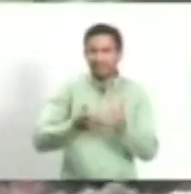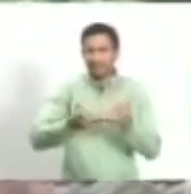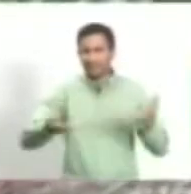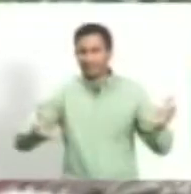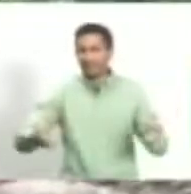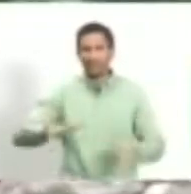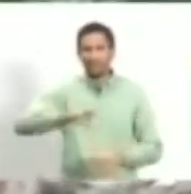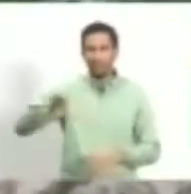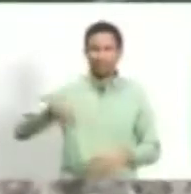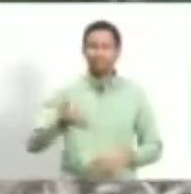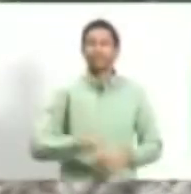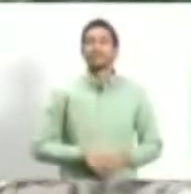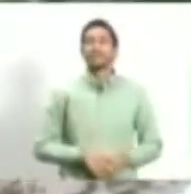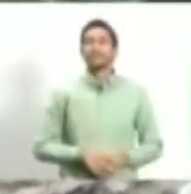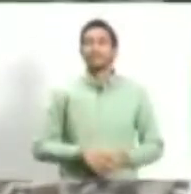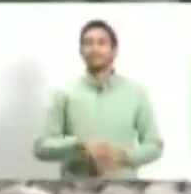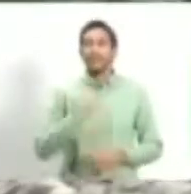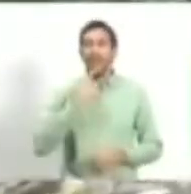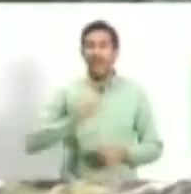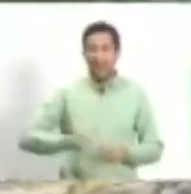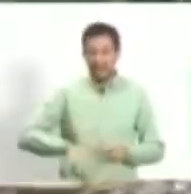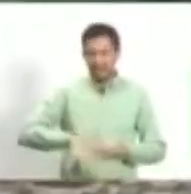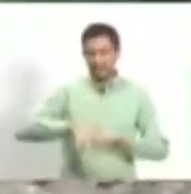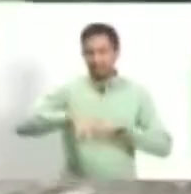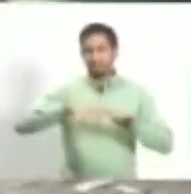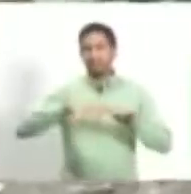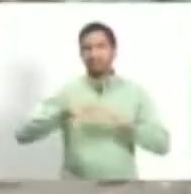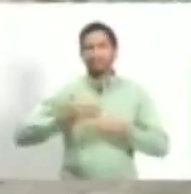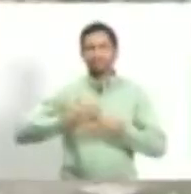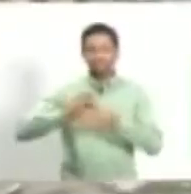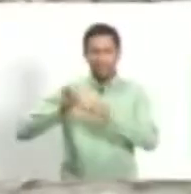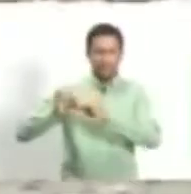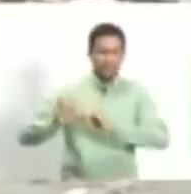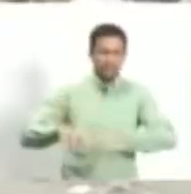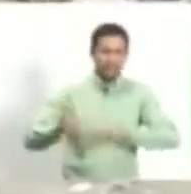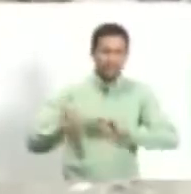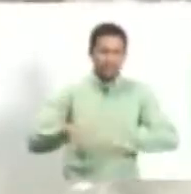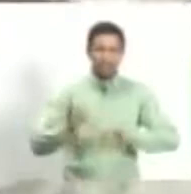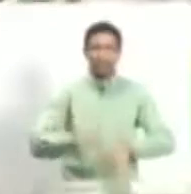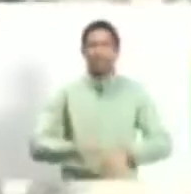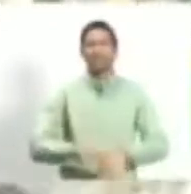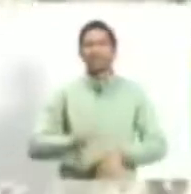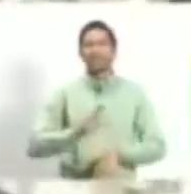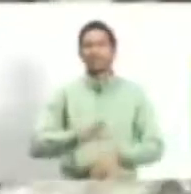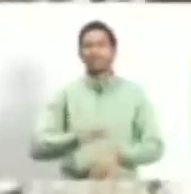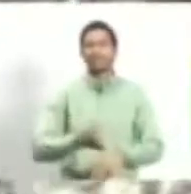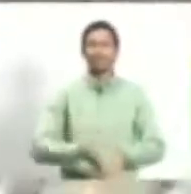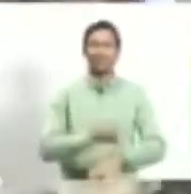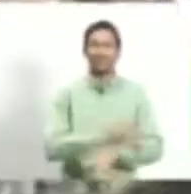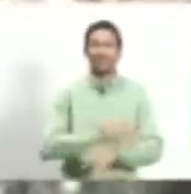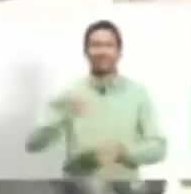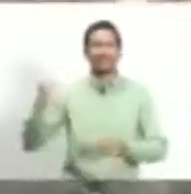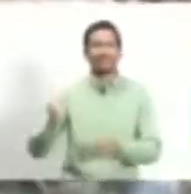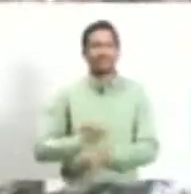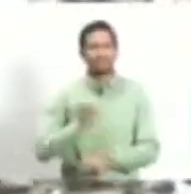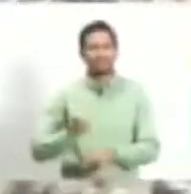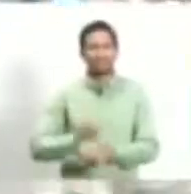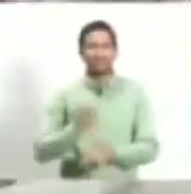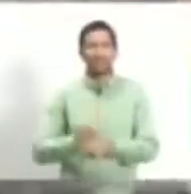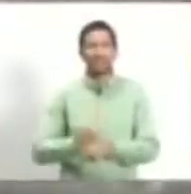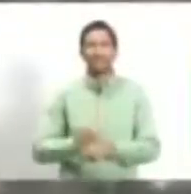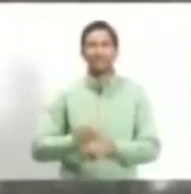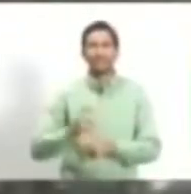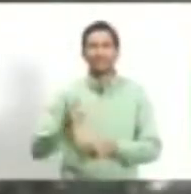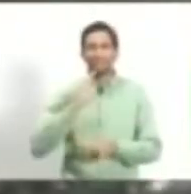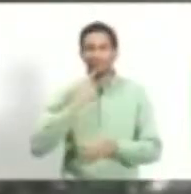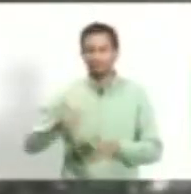recorrido encontramos estas lomas de arena y escombro que, según denuncian los habitantes del sector, corresponderían a desechos de los trabajos realizados sobre el corredor